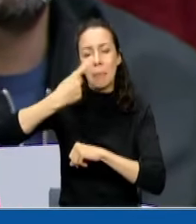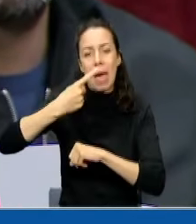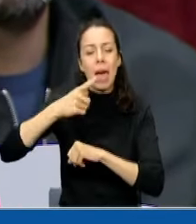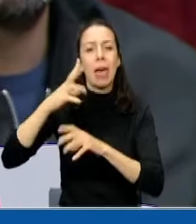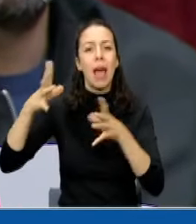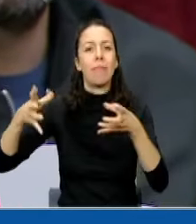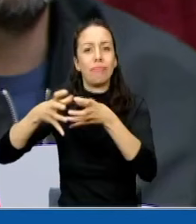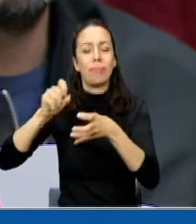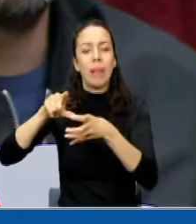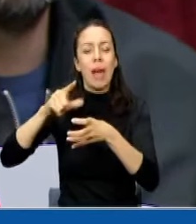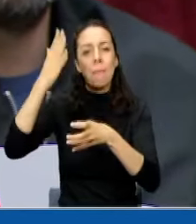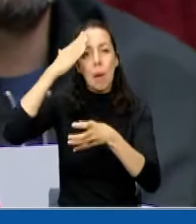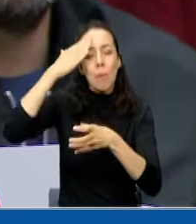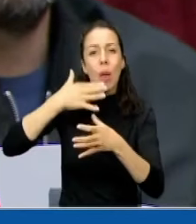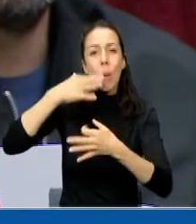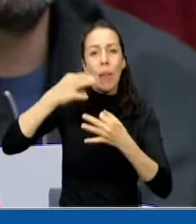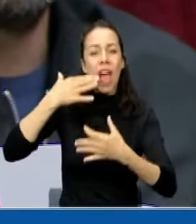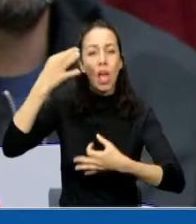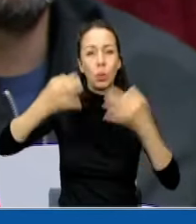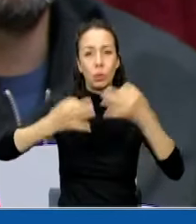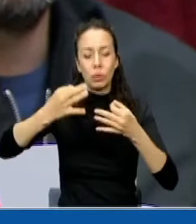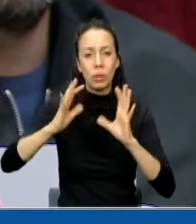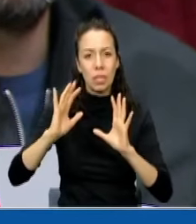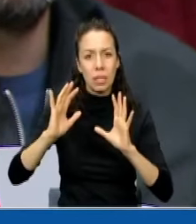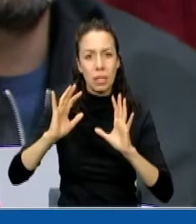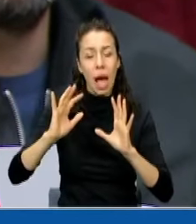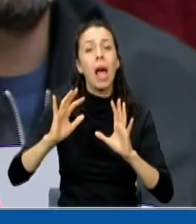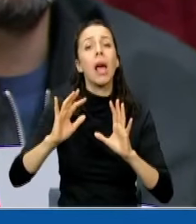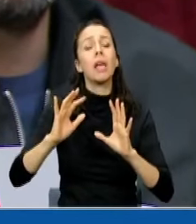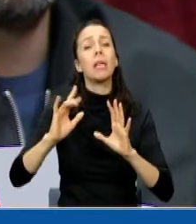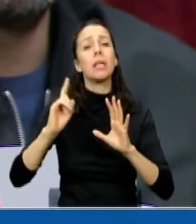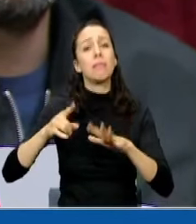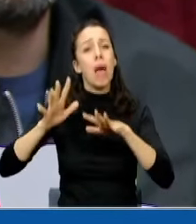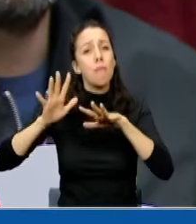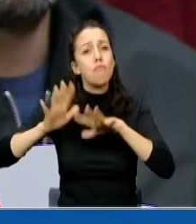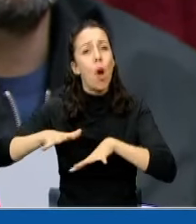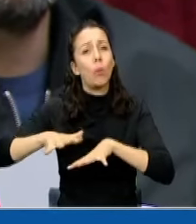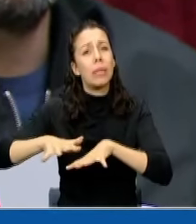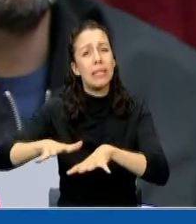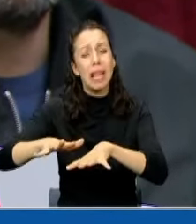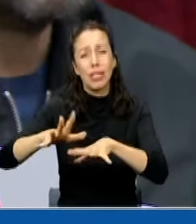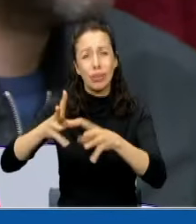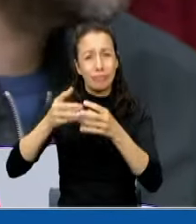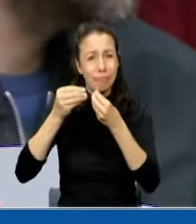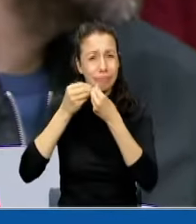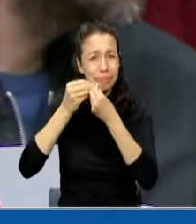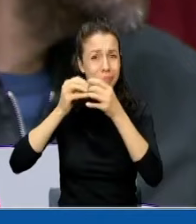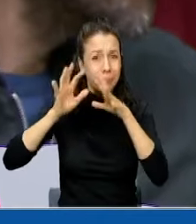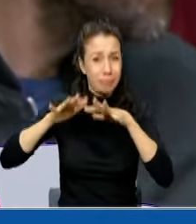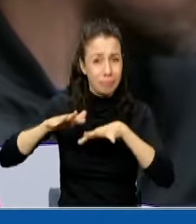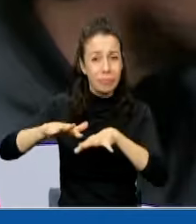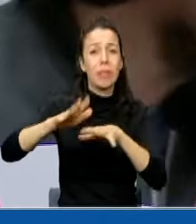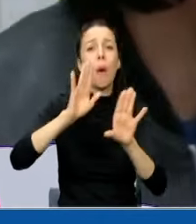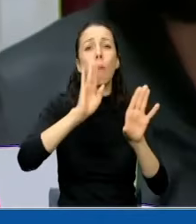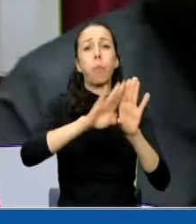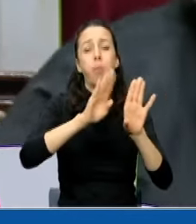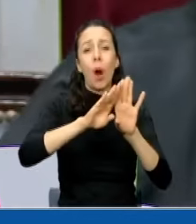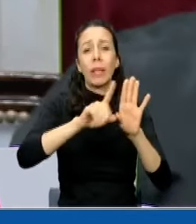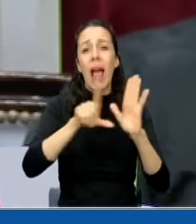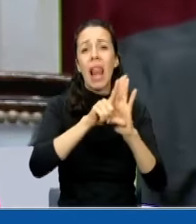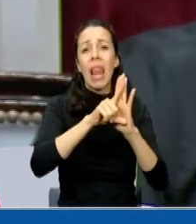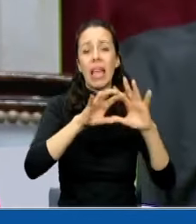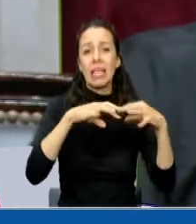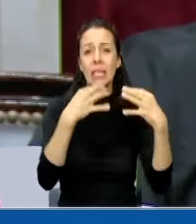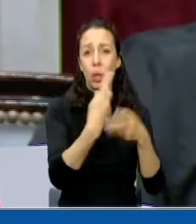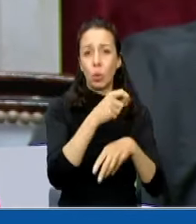Justicia, y la realización de un acto y una movilización multitudinaria en la puerta de la legislatura.